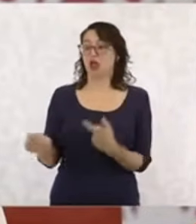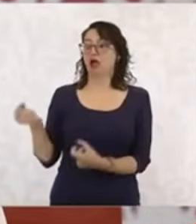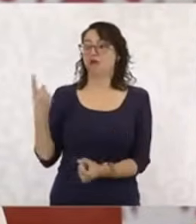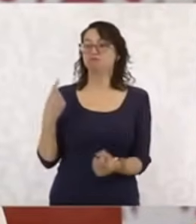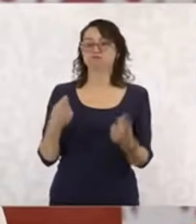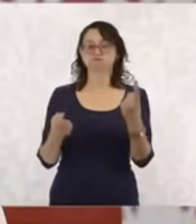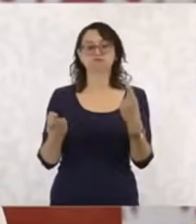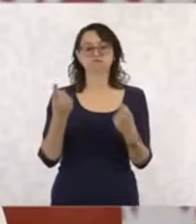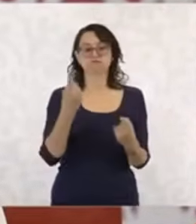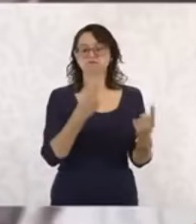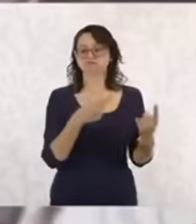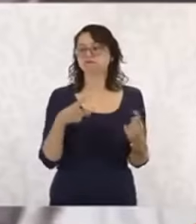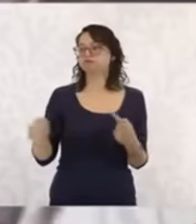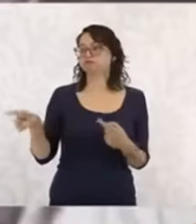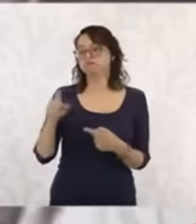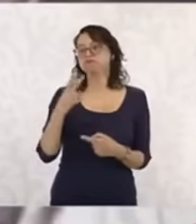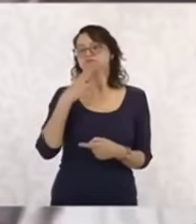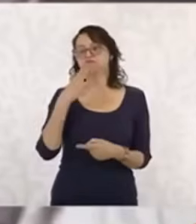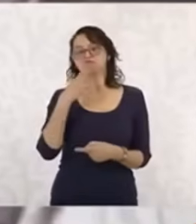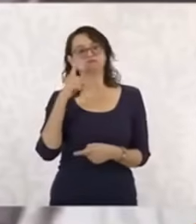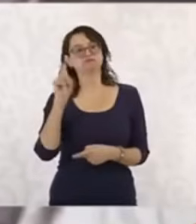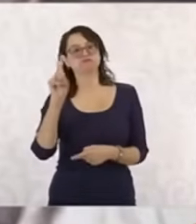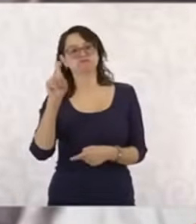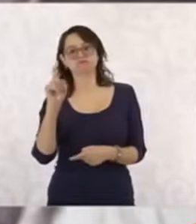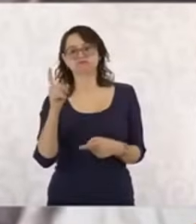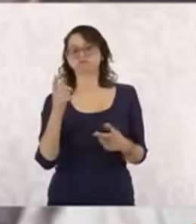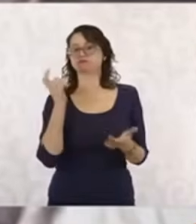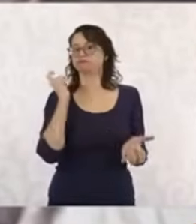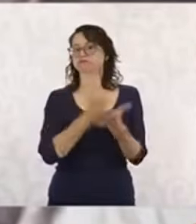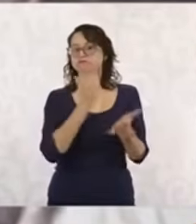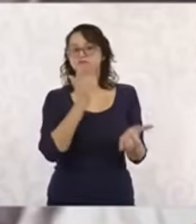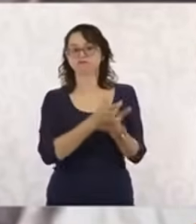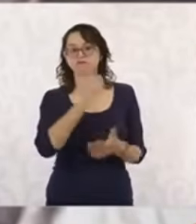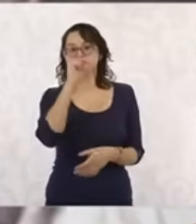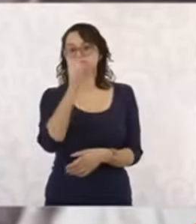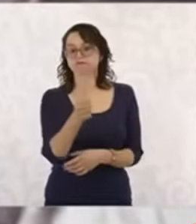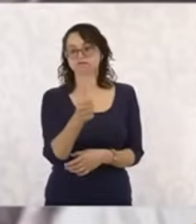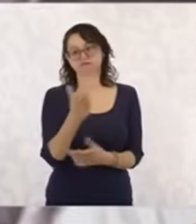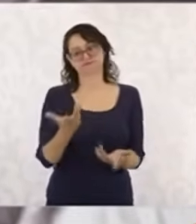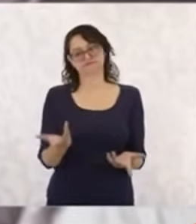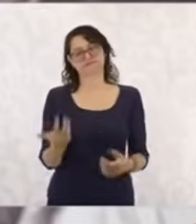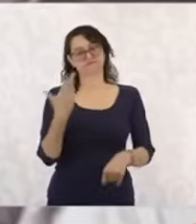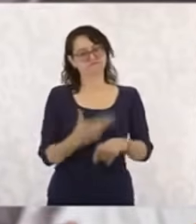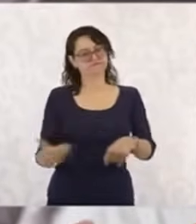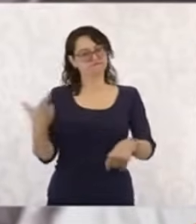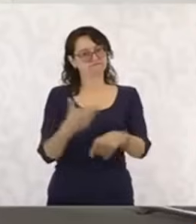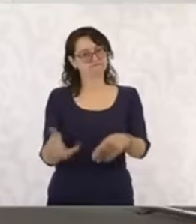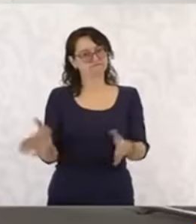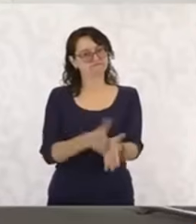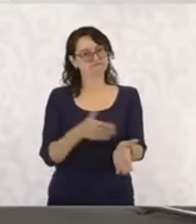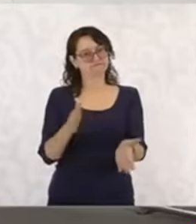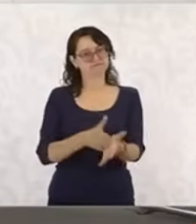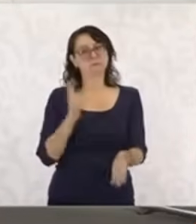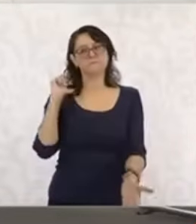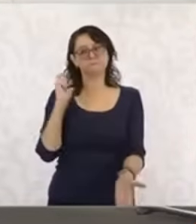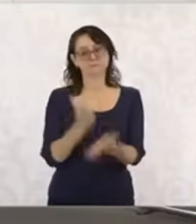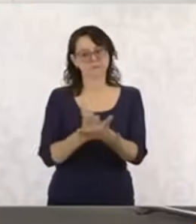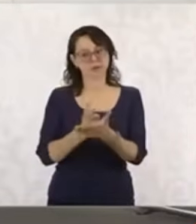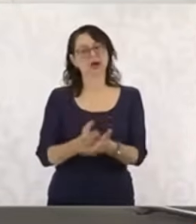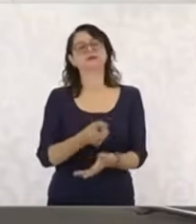uso de aprovechamientos y que no estaban pagando por el servicio, ahora se puedan regularizar y empiecen a pagar. En un momento más,